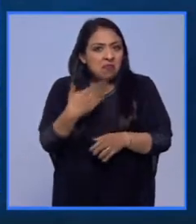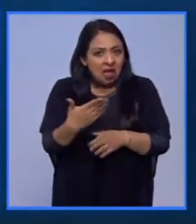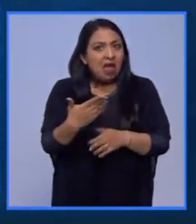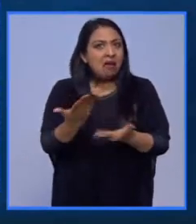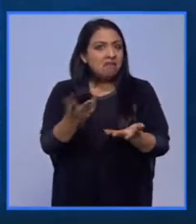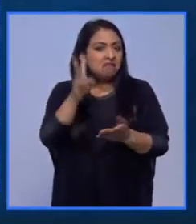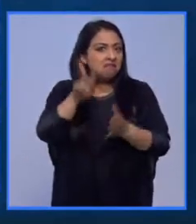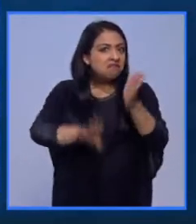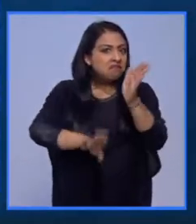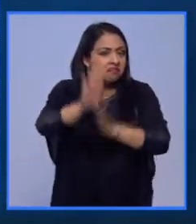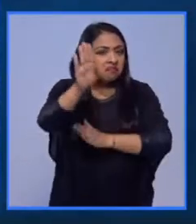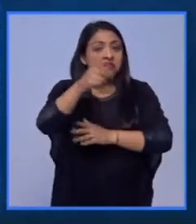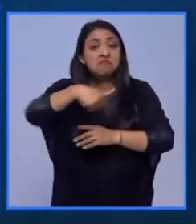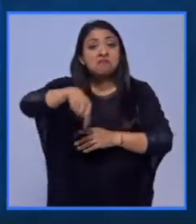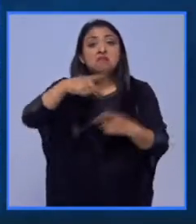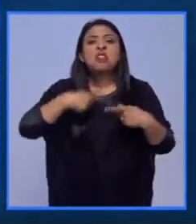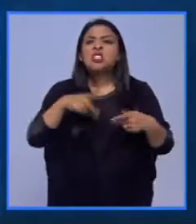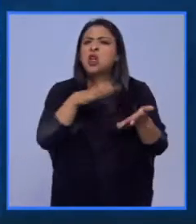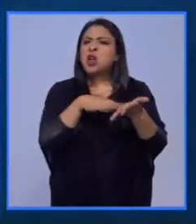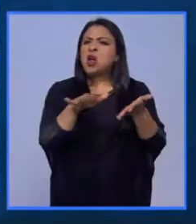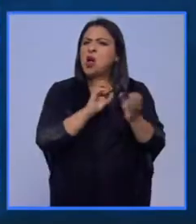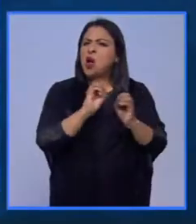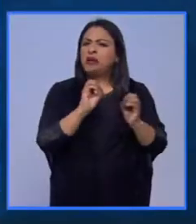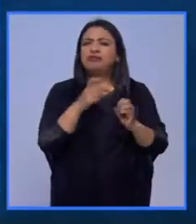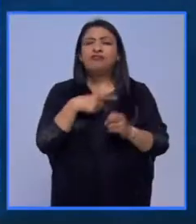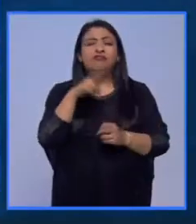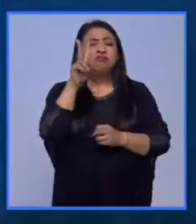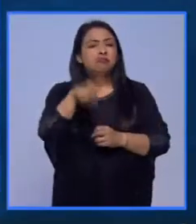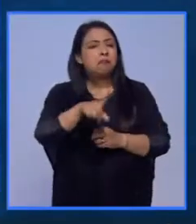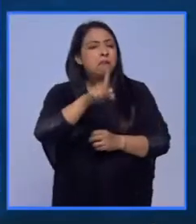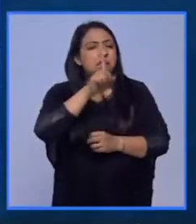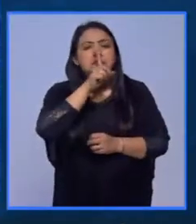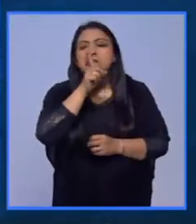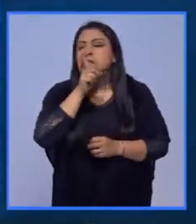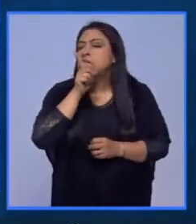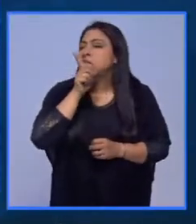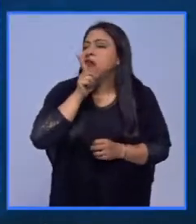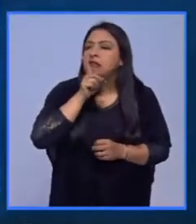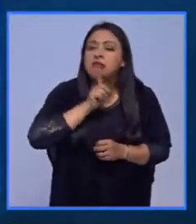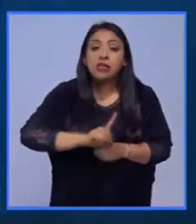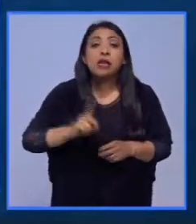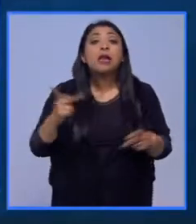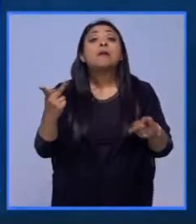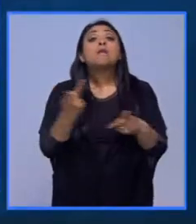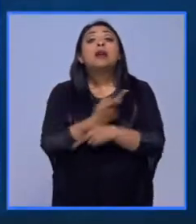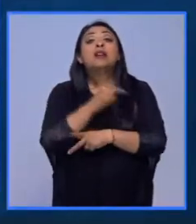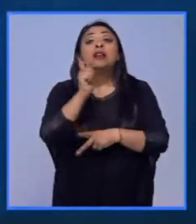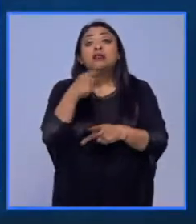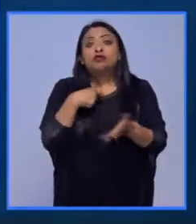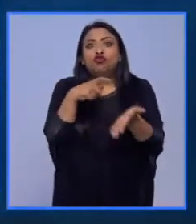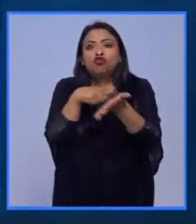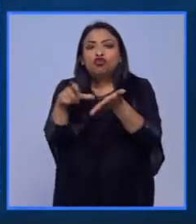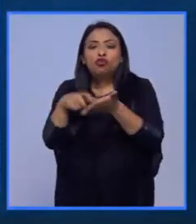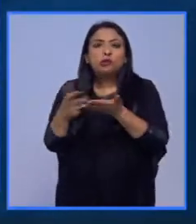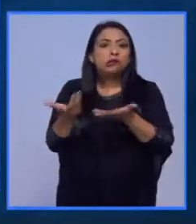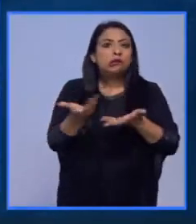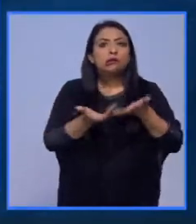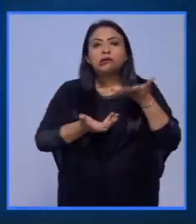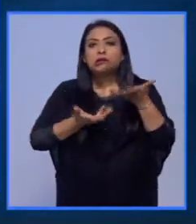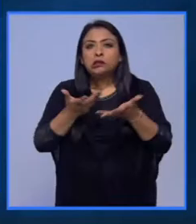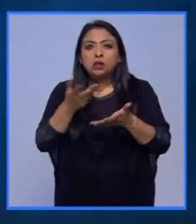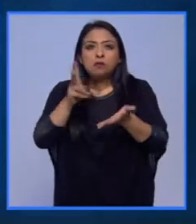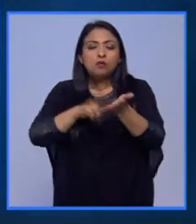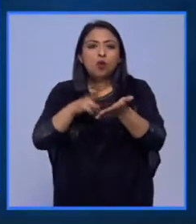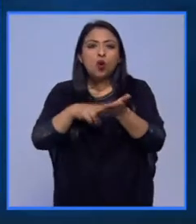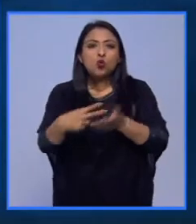porque esta cosa de que la gente no lee es una absoluta mentira. Lo que pasa es que lo que no pueden es comprar libros a los precios que